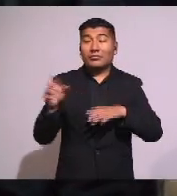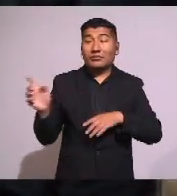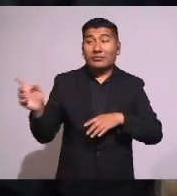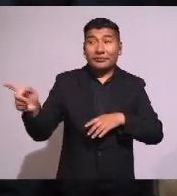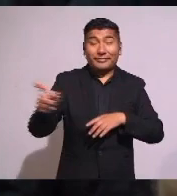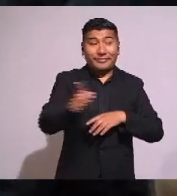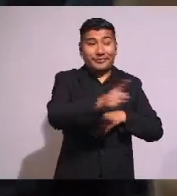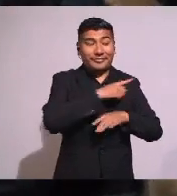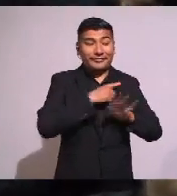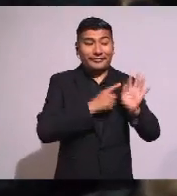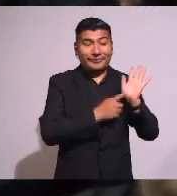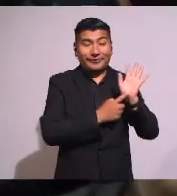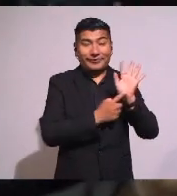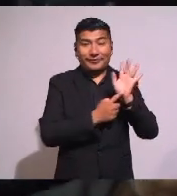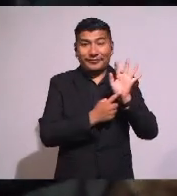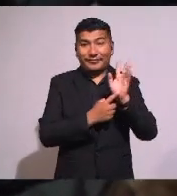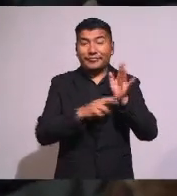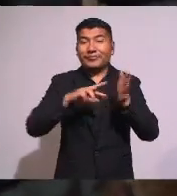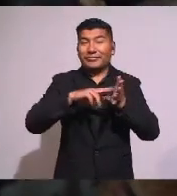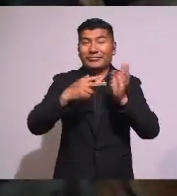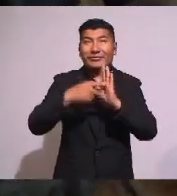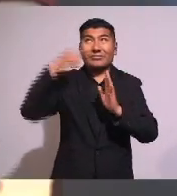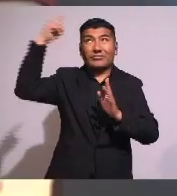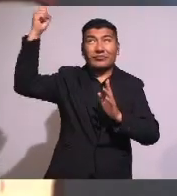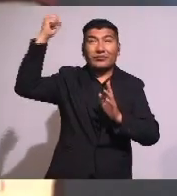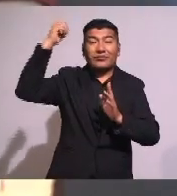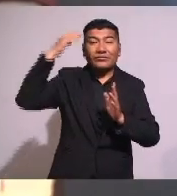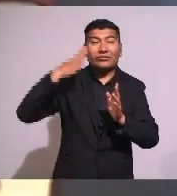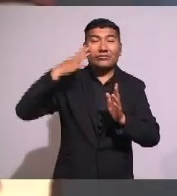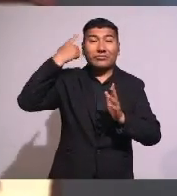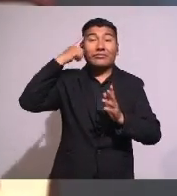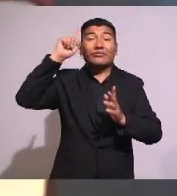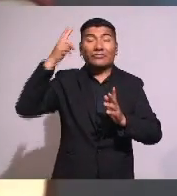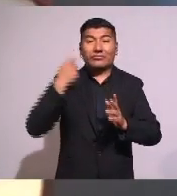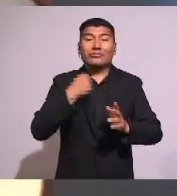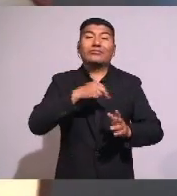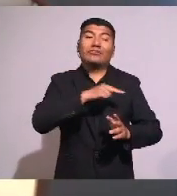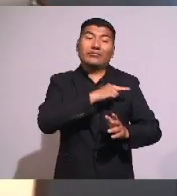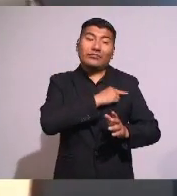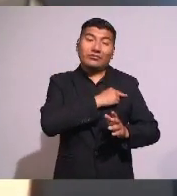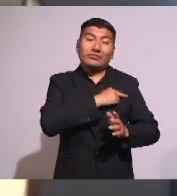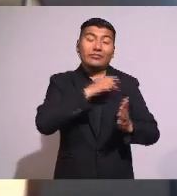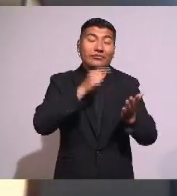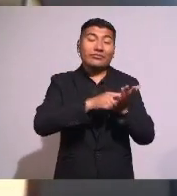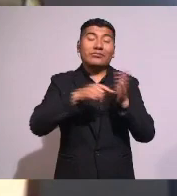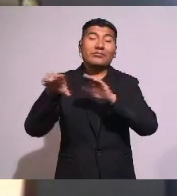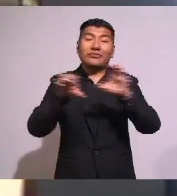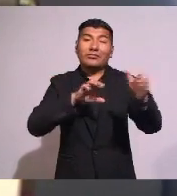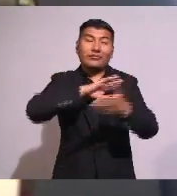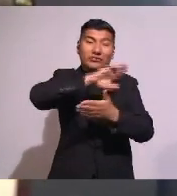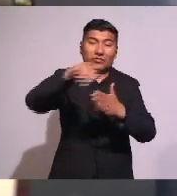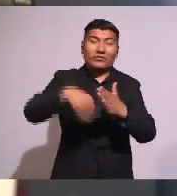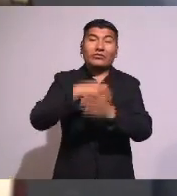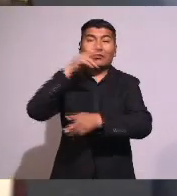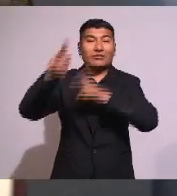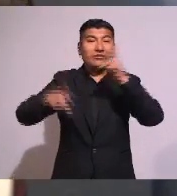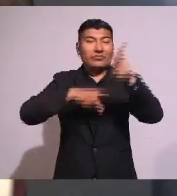encendidas significan el resplandor divino que viene a nosotros, el cual hace que todo